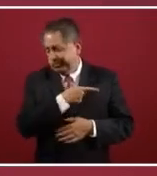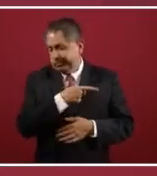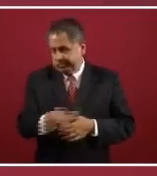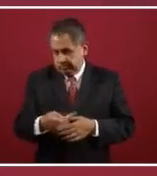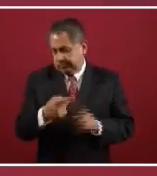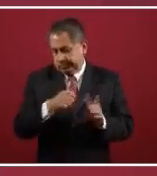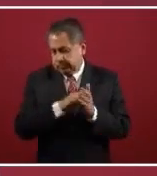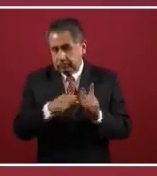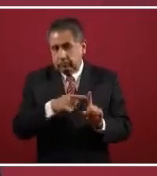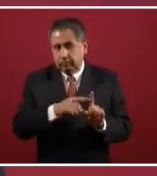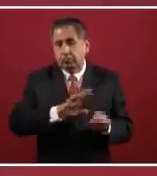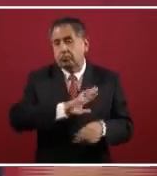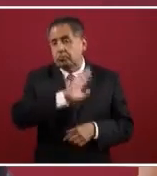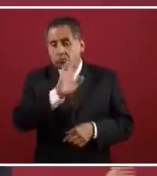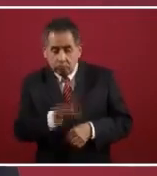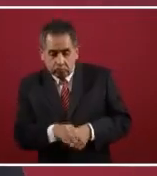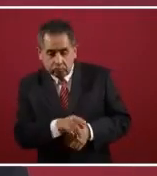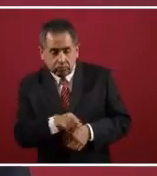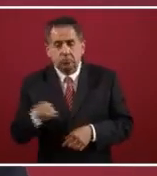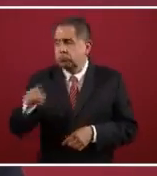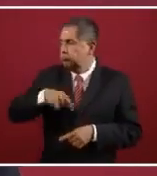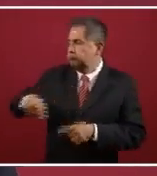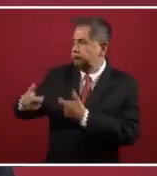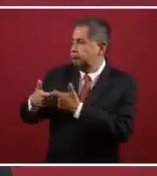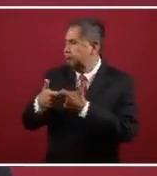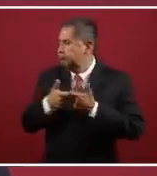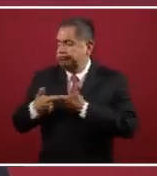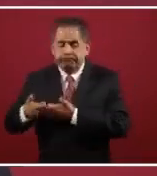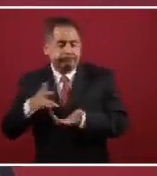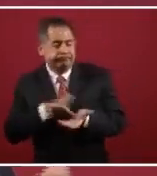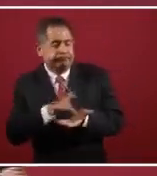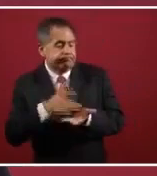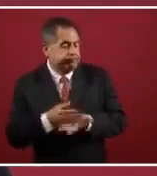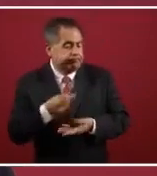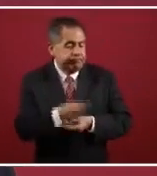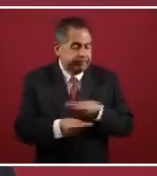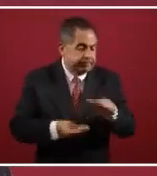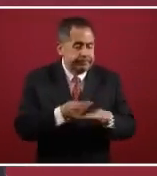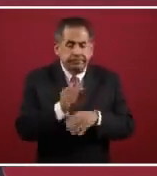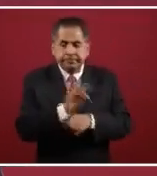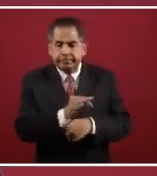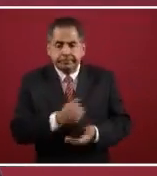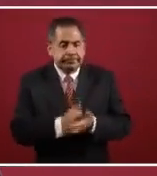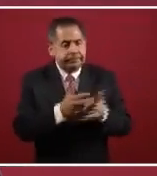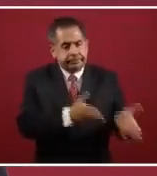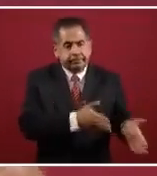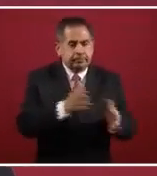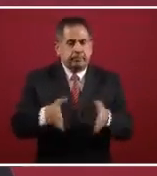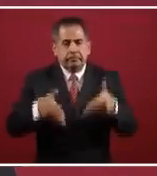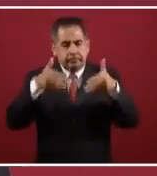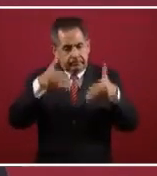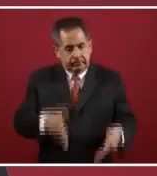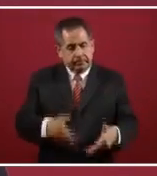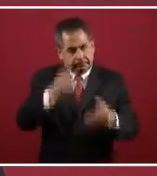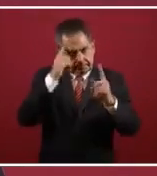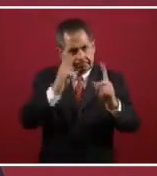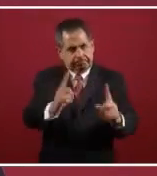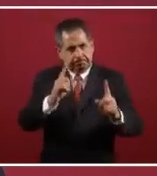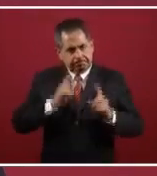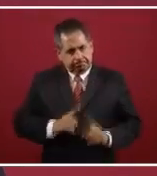todos cooperan para su entierro, para sus